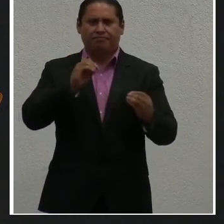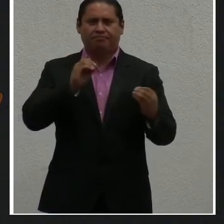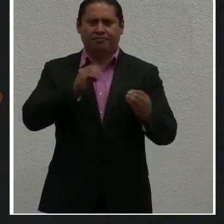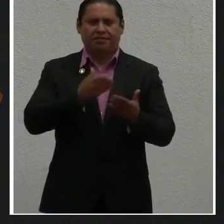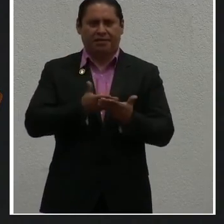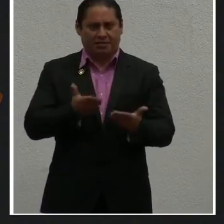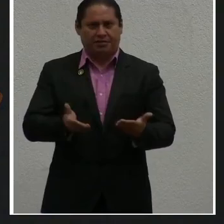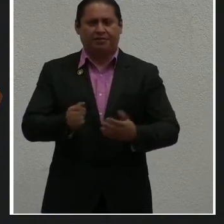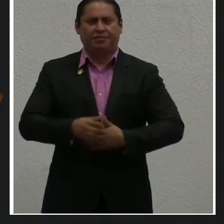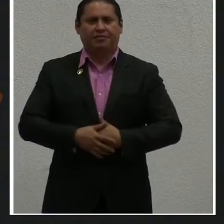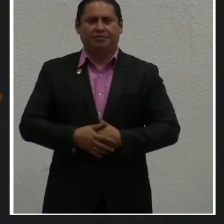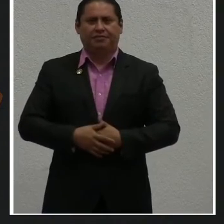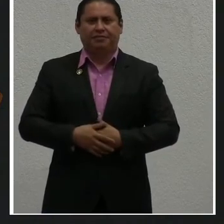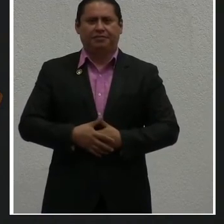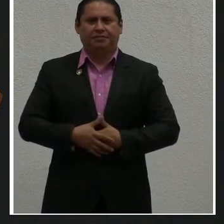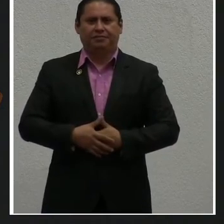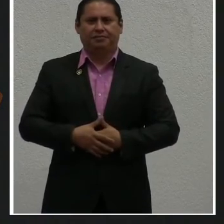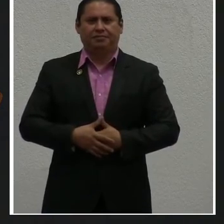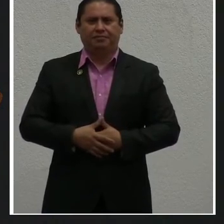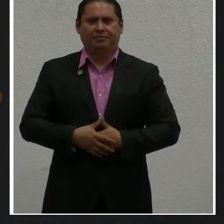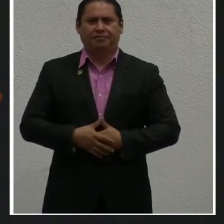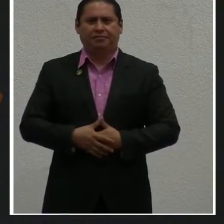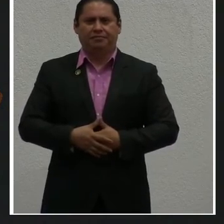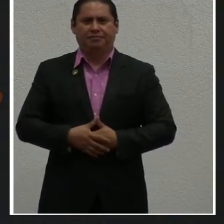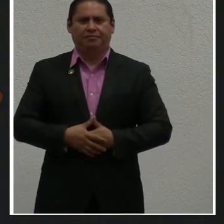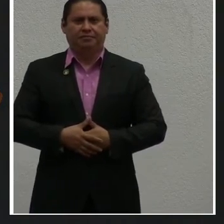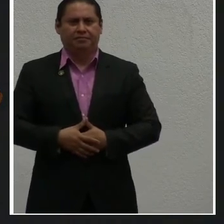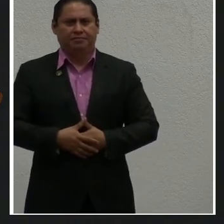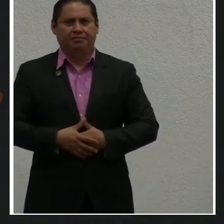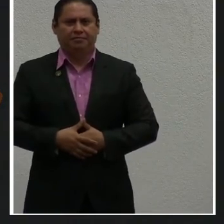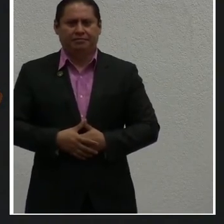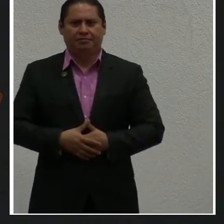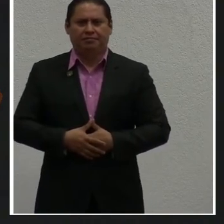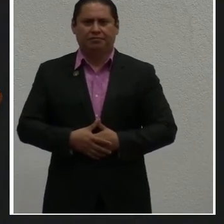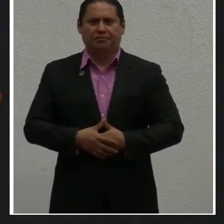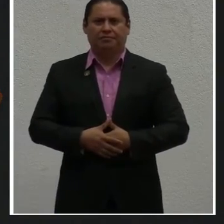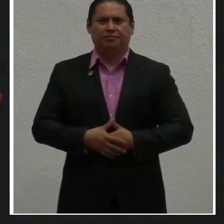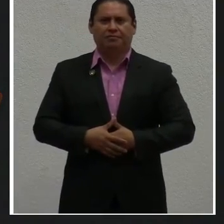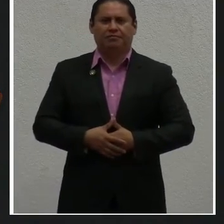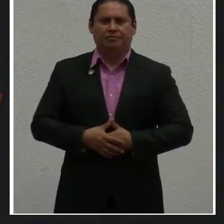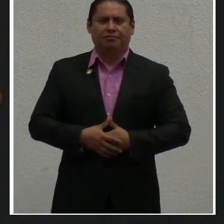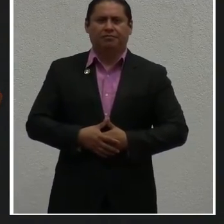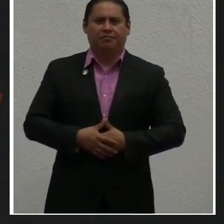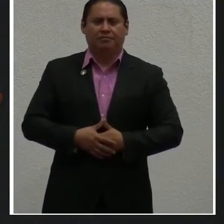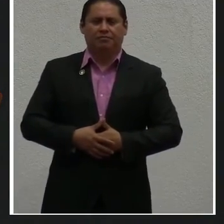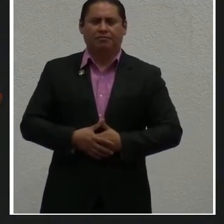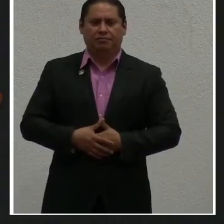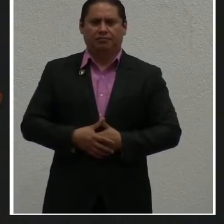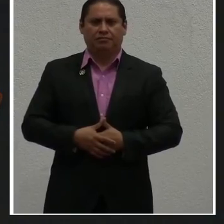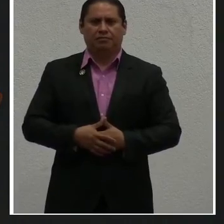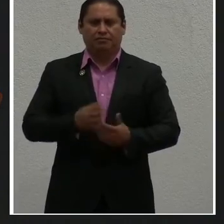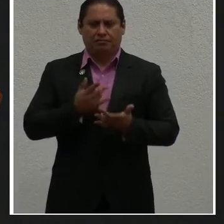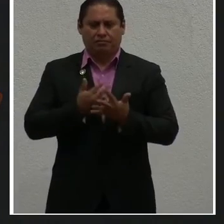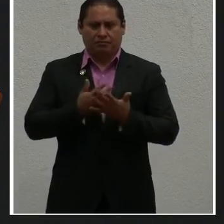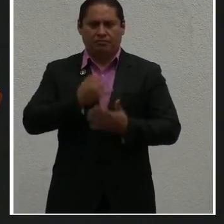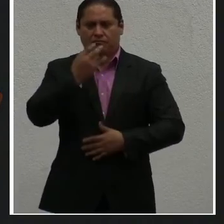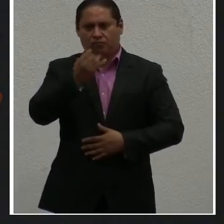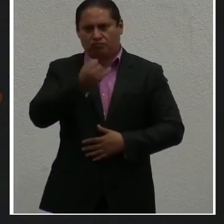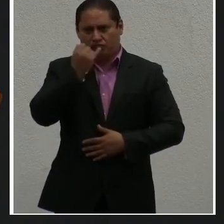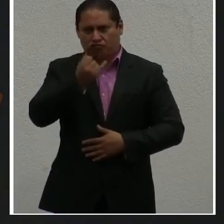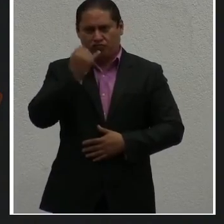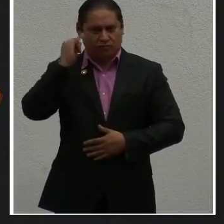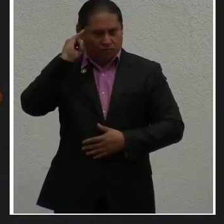diputados. Jacob Cayeta Tojolik, Pasek, perdón, Lekbal o Amenbal Tezcayeta Tojolike, pero también los Melelil,